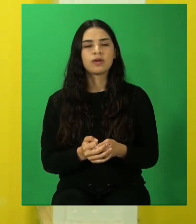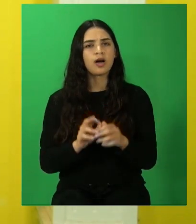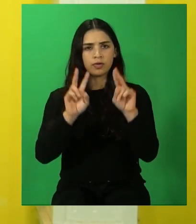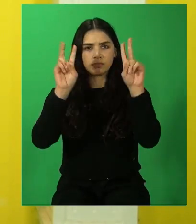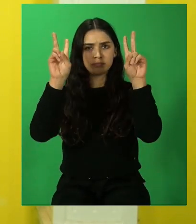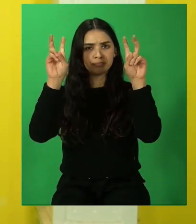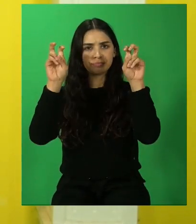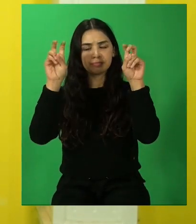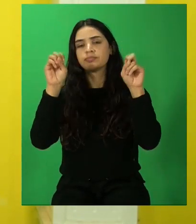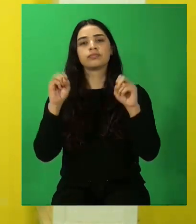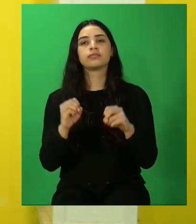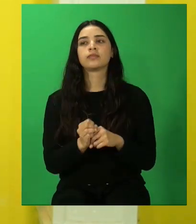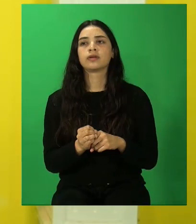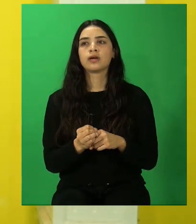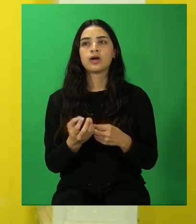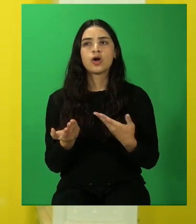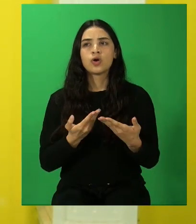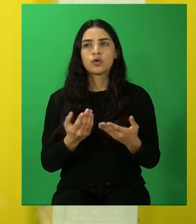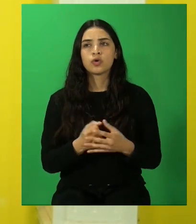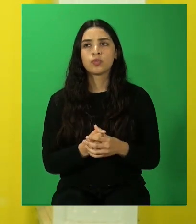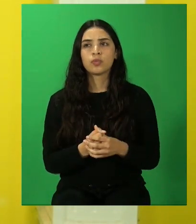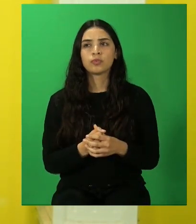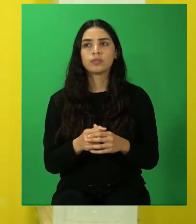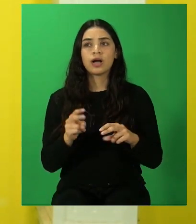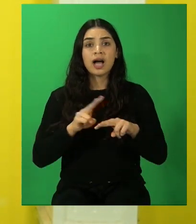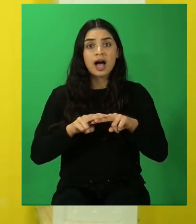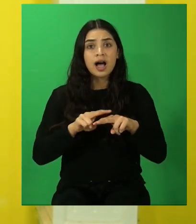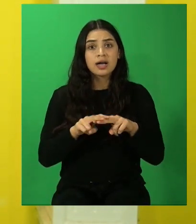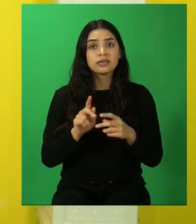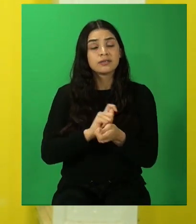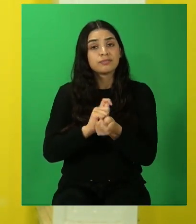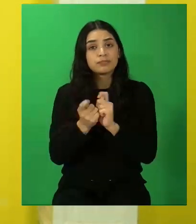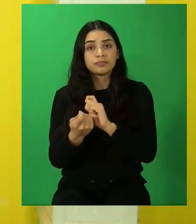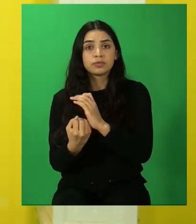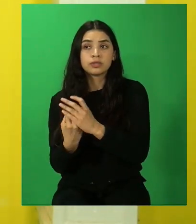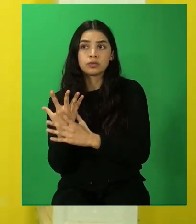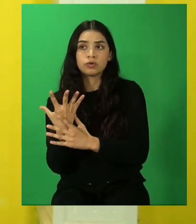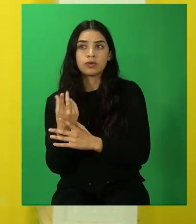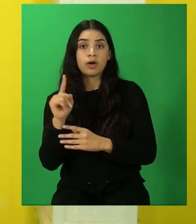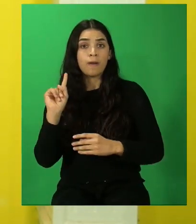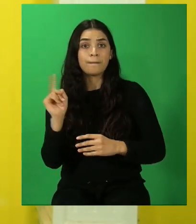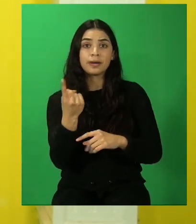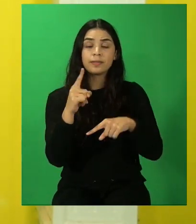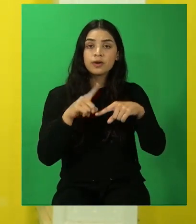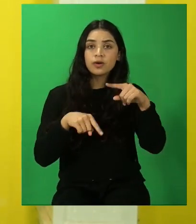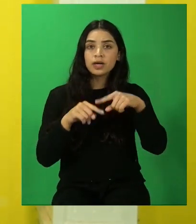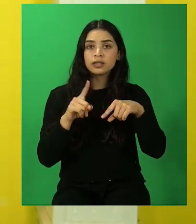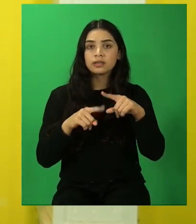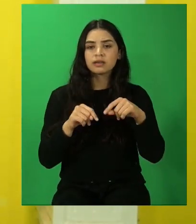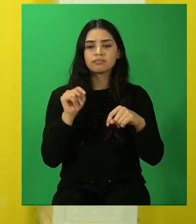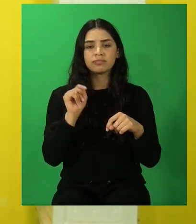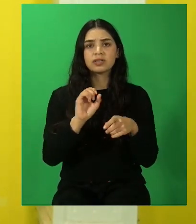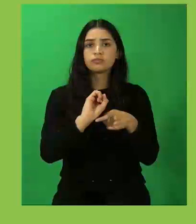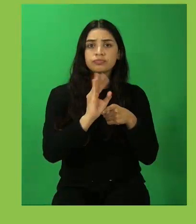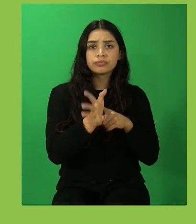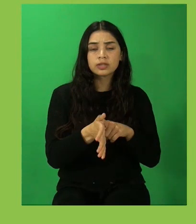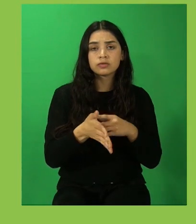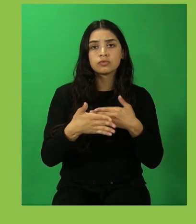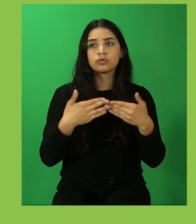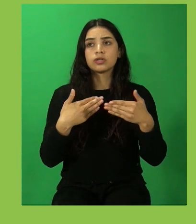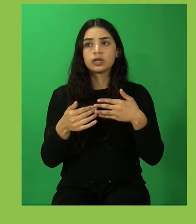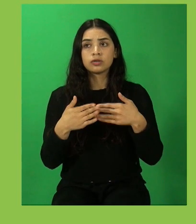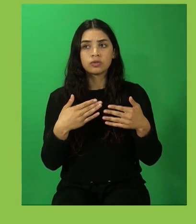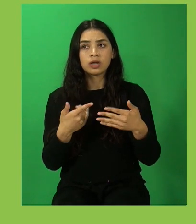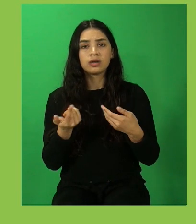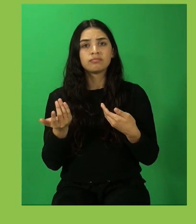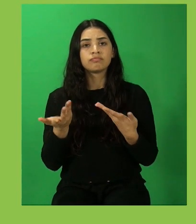producción. Primero vamos a hablar de la tierra. La tierra son recursos naturales, ¿ya?